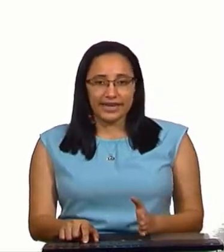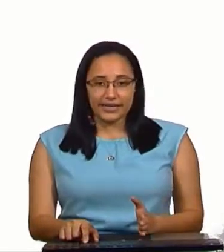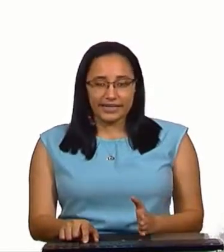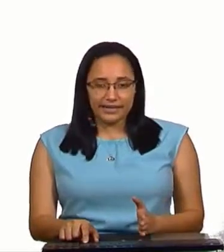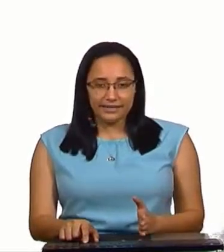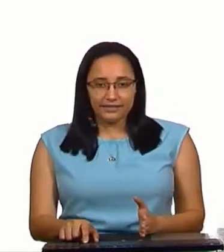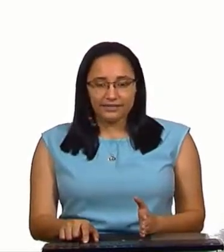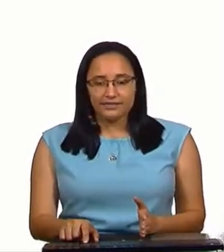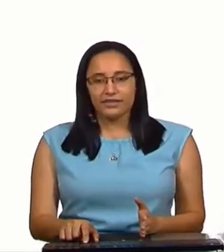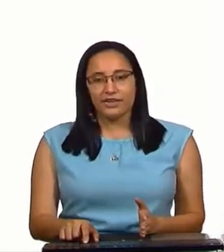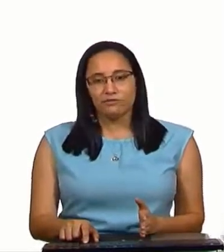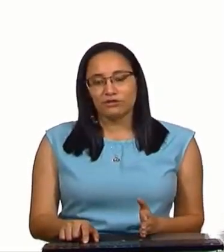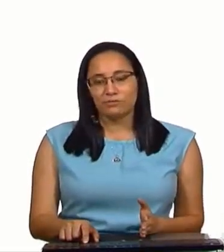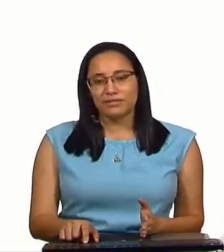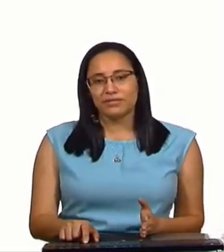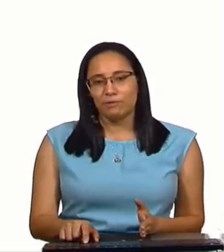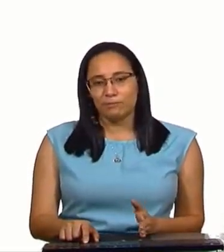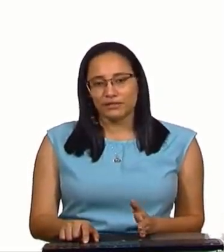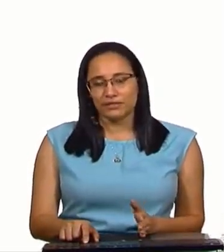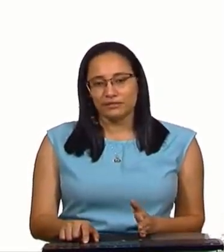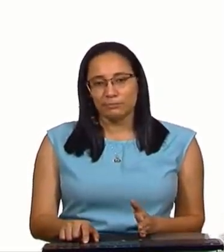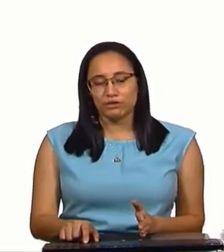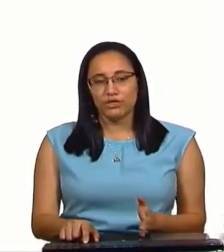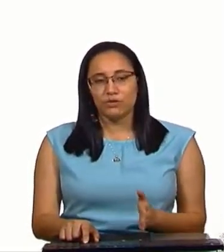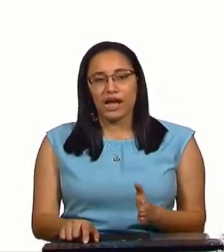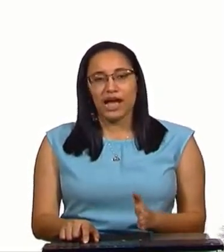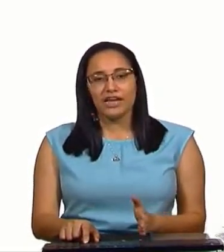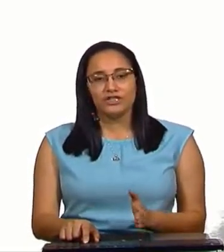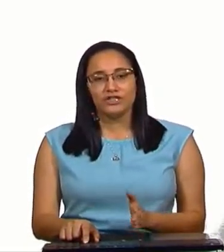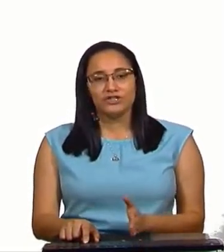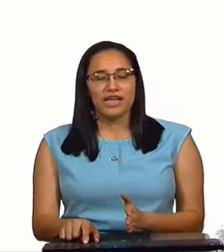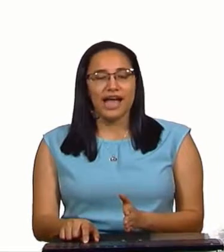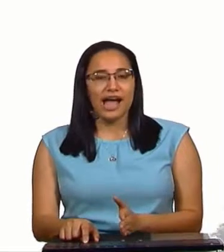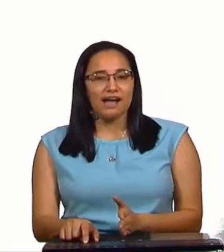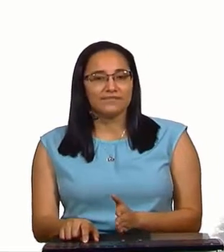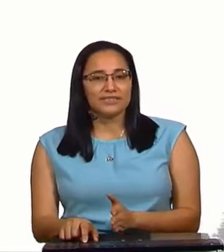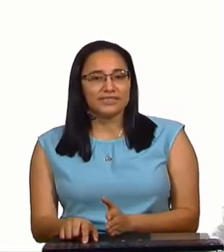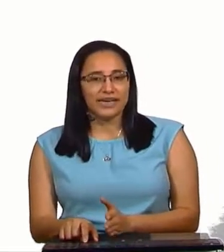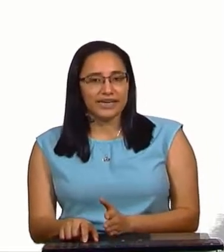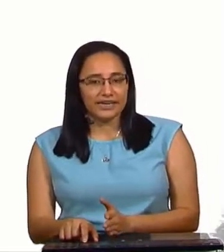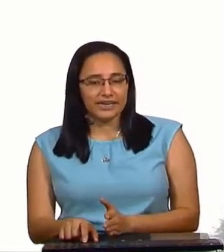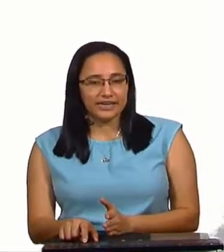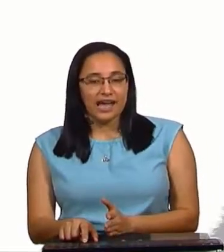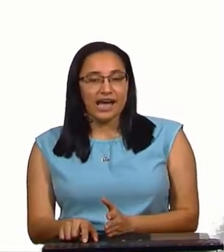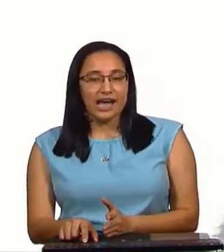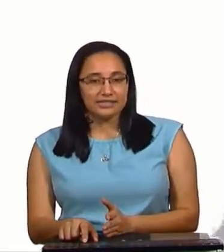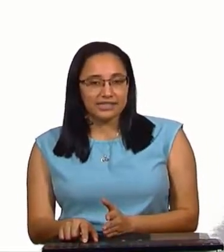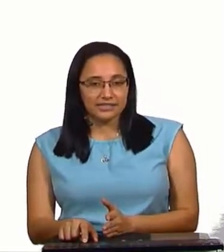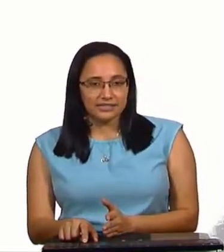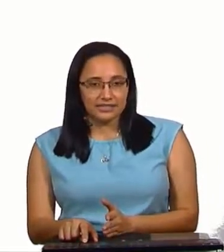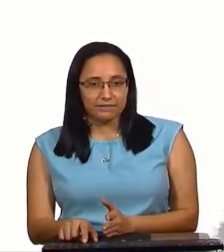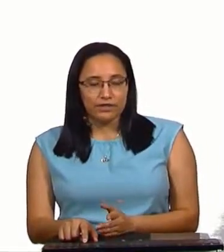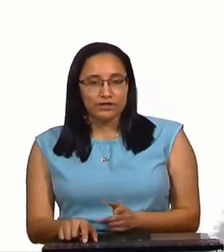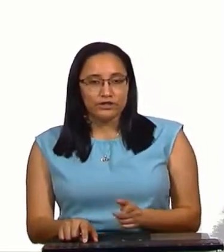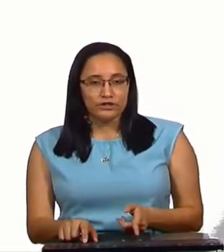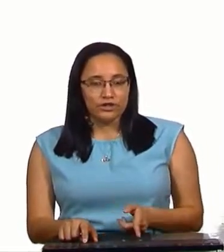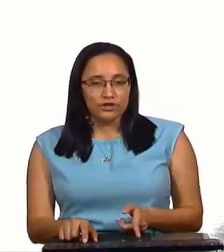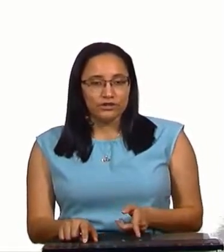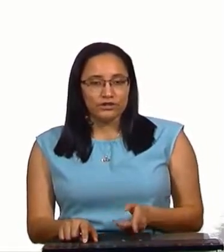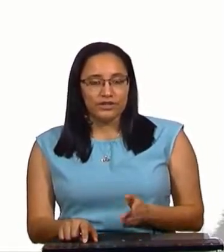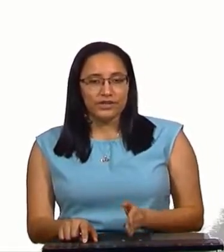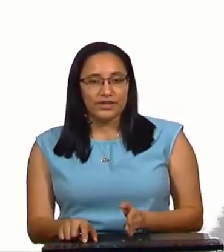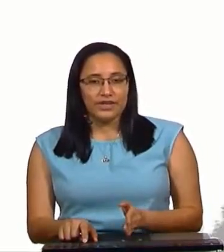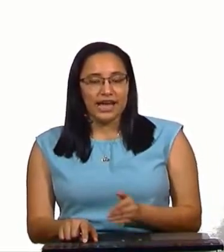es taken, sería nuestro pasado participio. Entonces tengo, I should have taken a taxi.